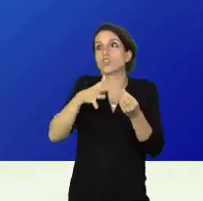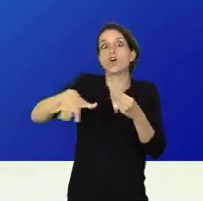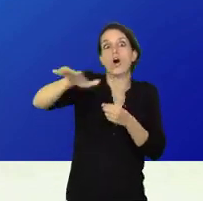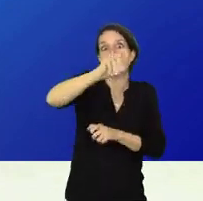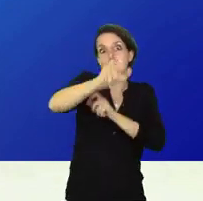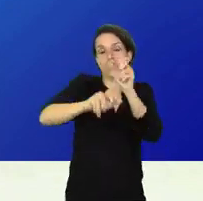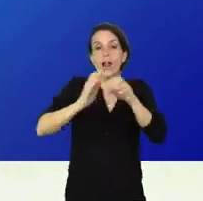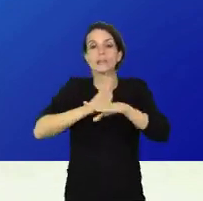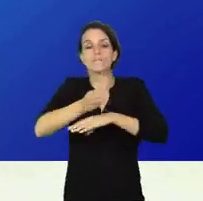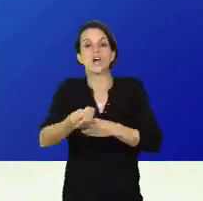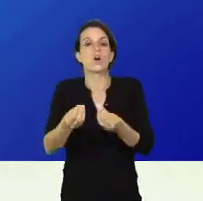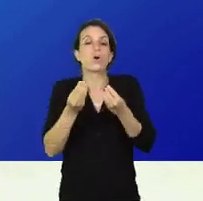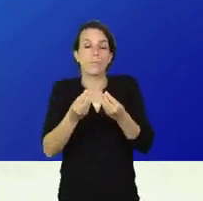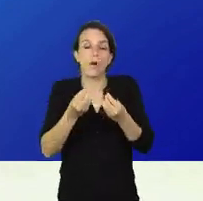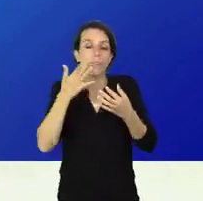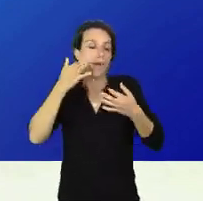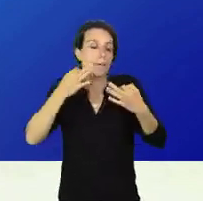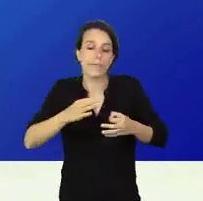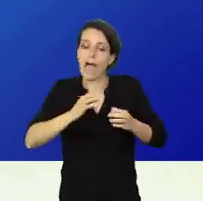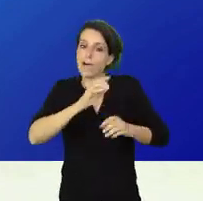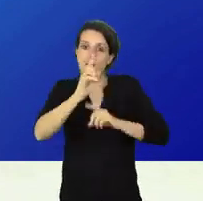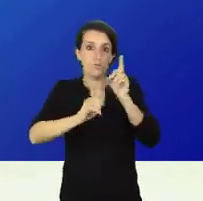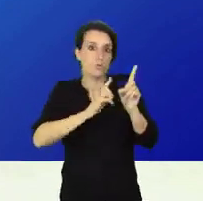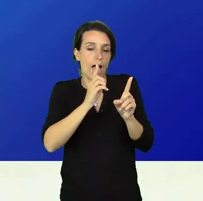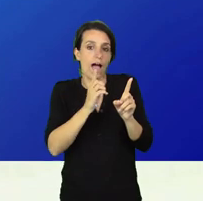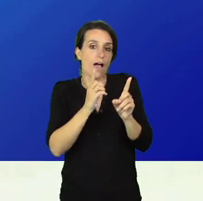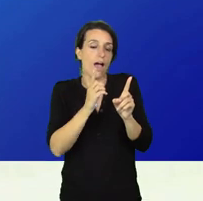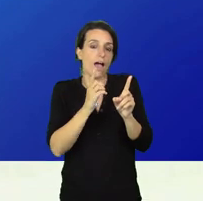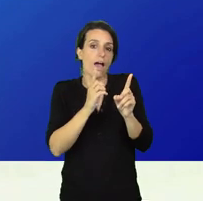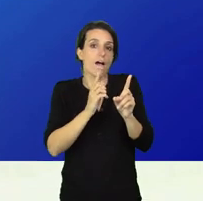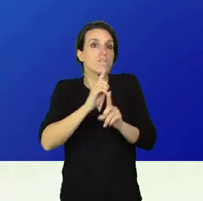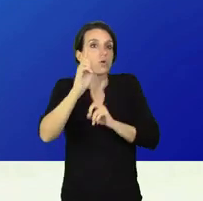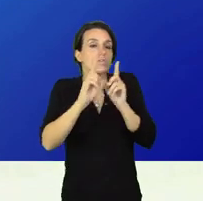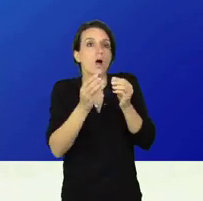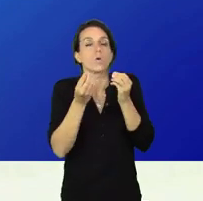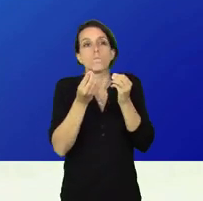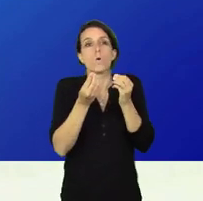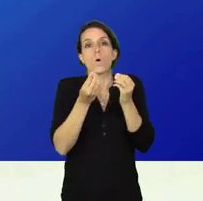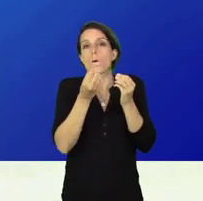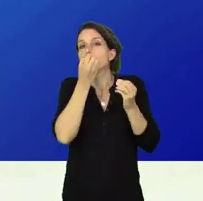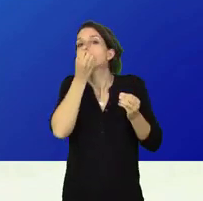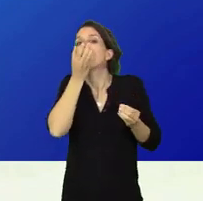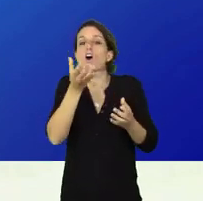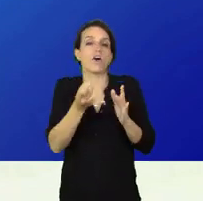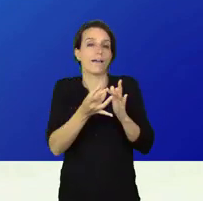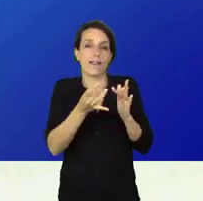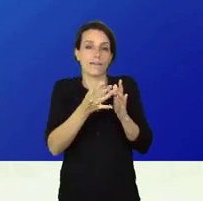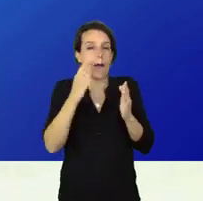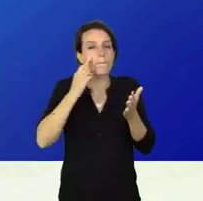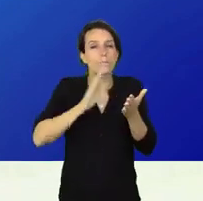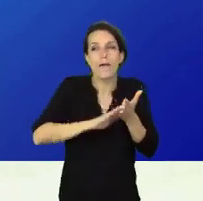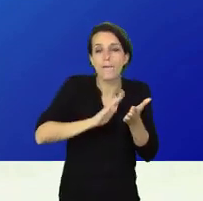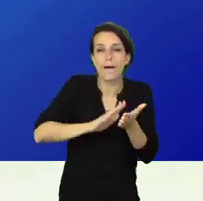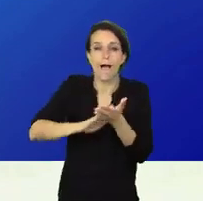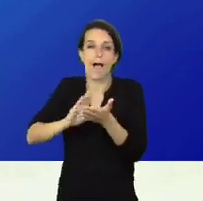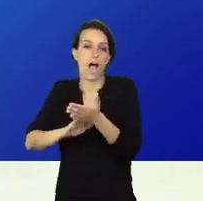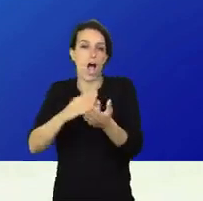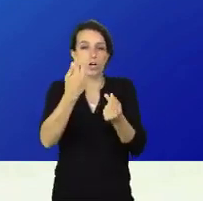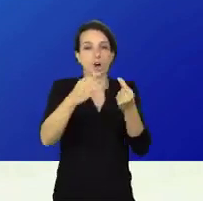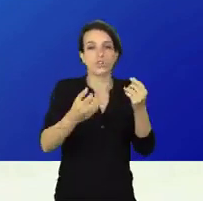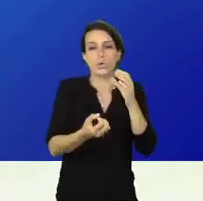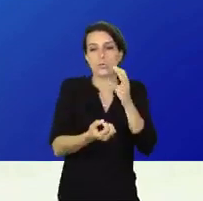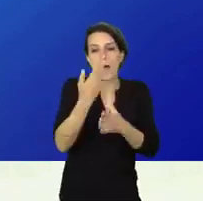clave de diseño para todos, sin duda el entorno académico me provoca un mejor escenario como para probar